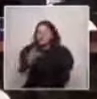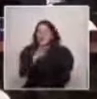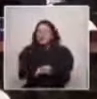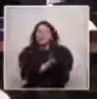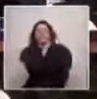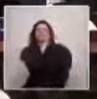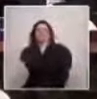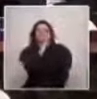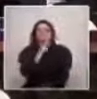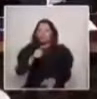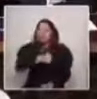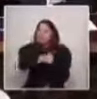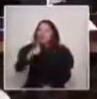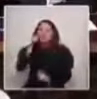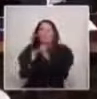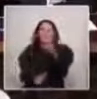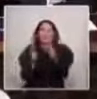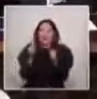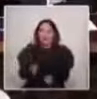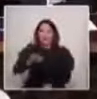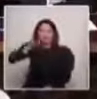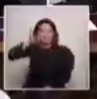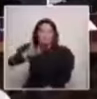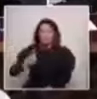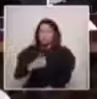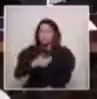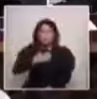personas tienen la posibilidad de hablar expresarse. Lo que yo quiero hablar.